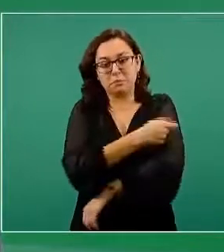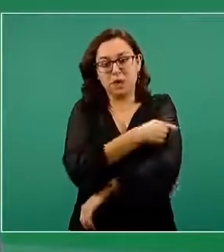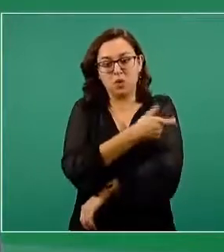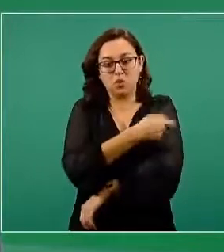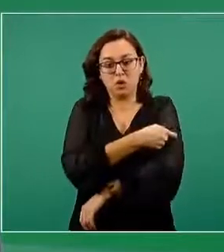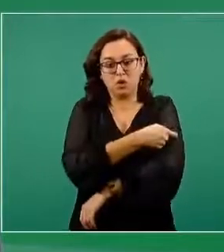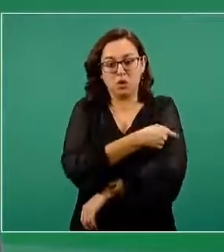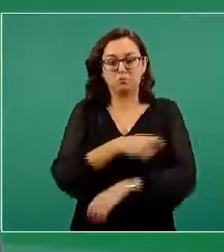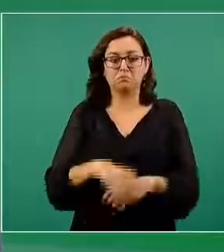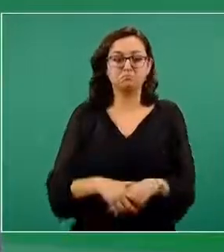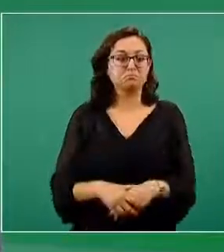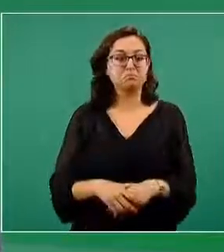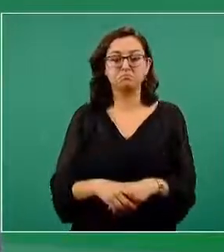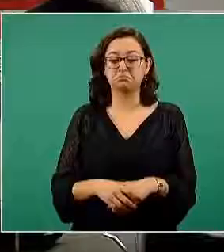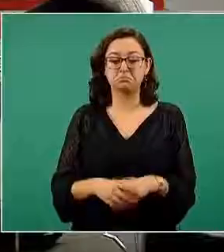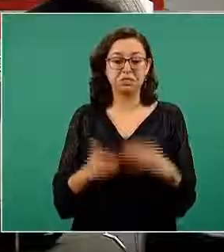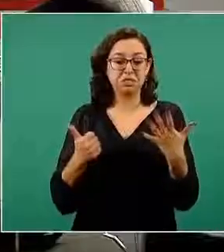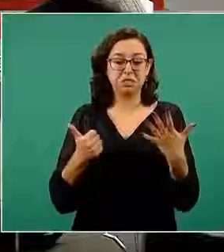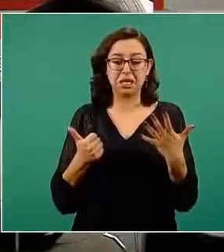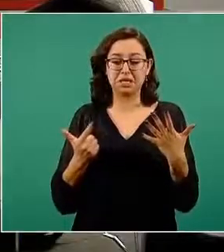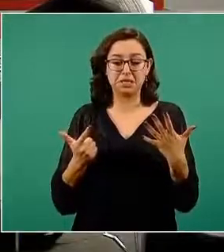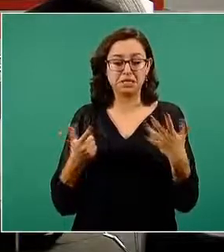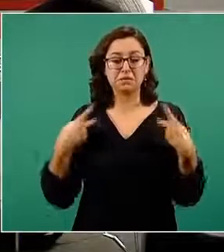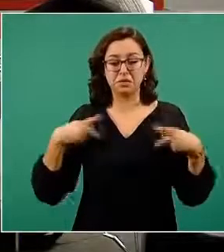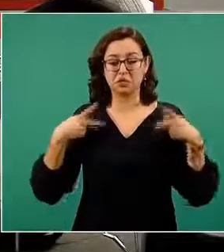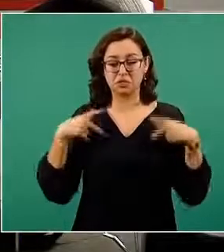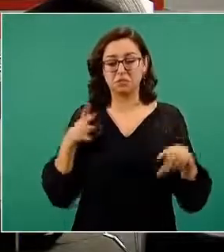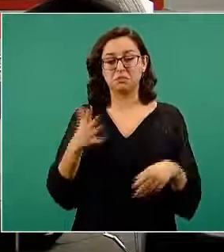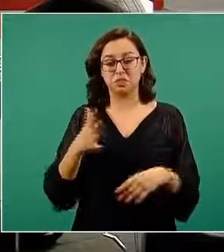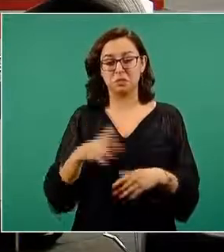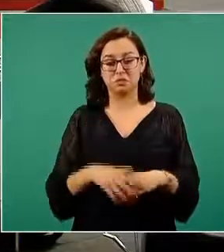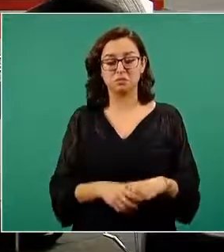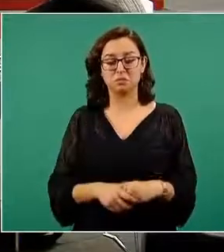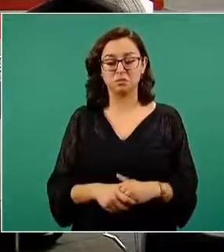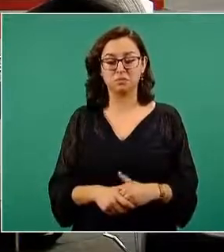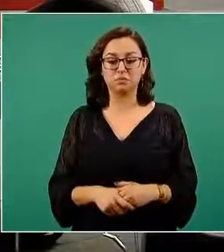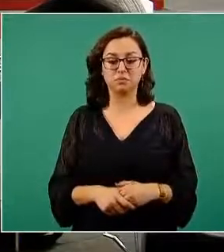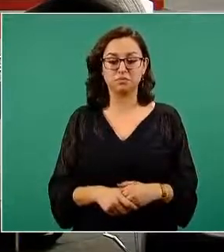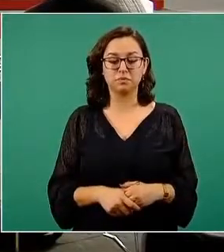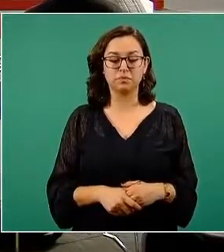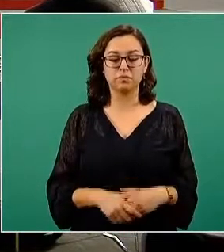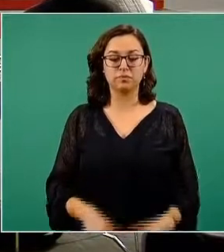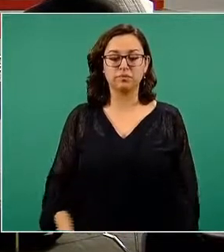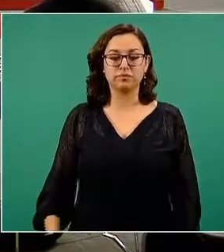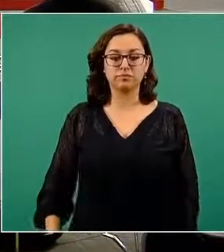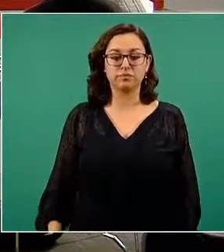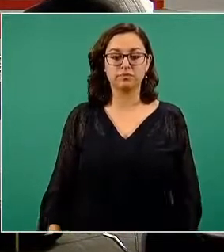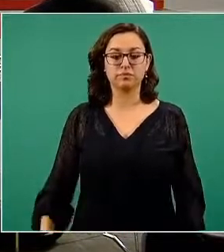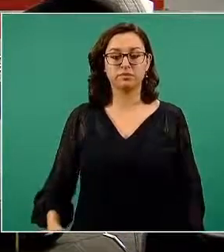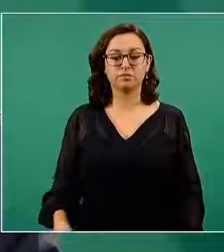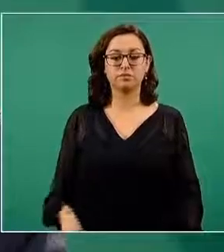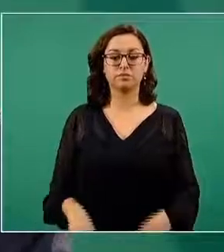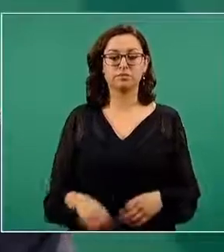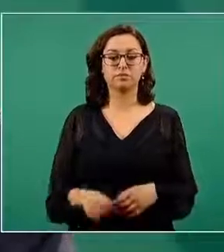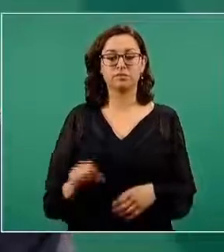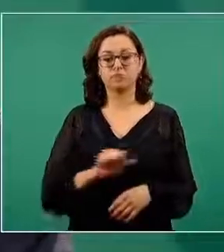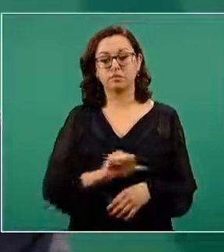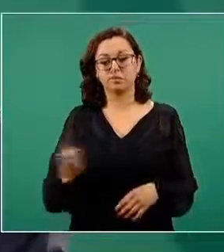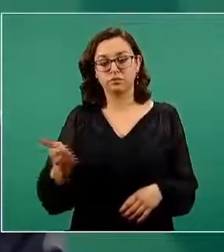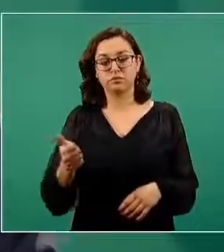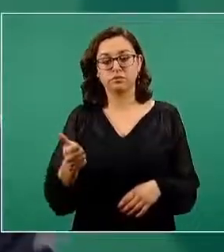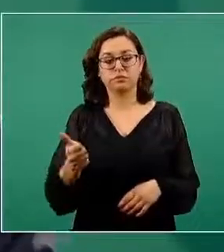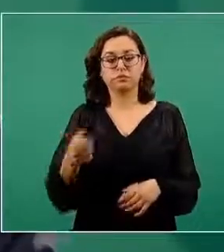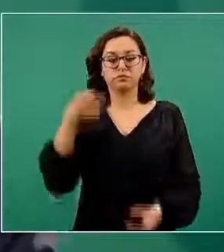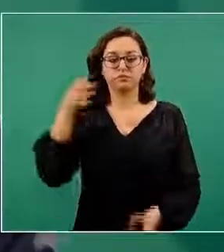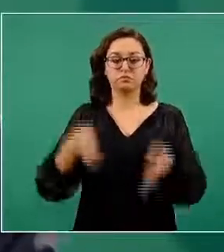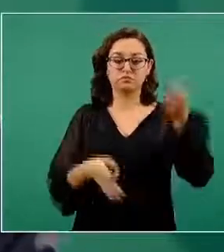y hemos tenido unas 6 o 7 más o menos hasta el momento, y otras en donde en la segunda instancia